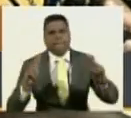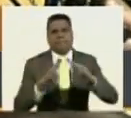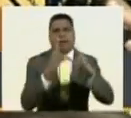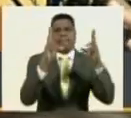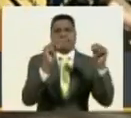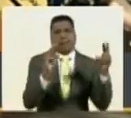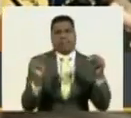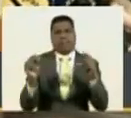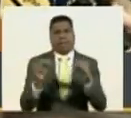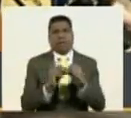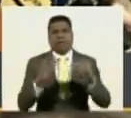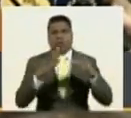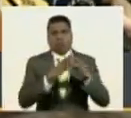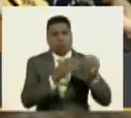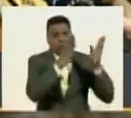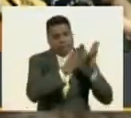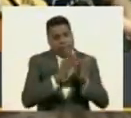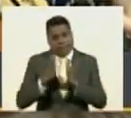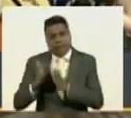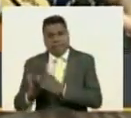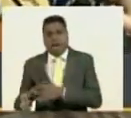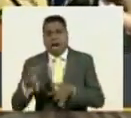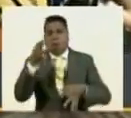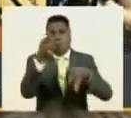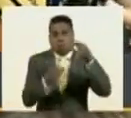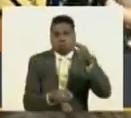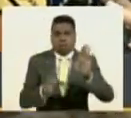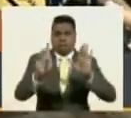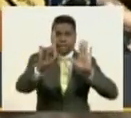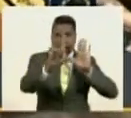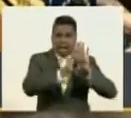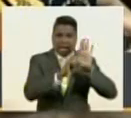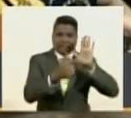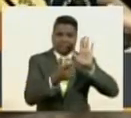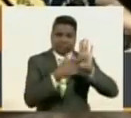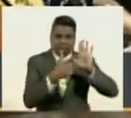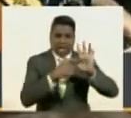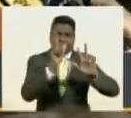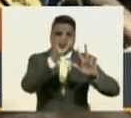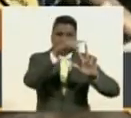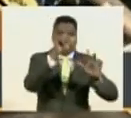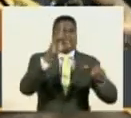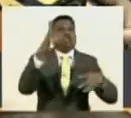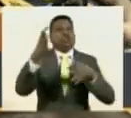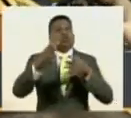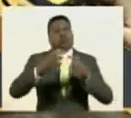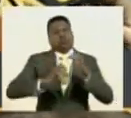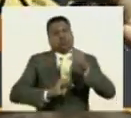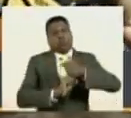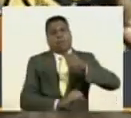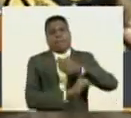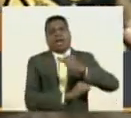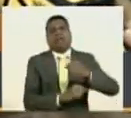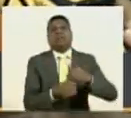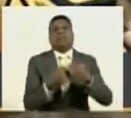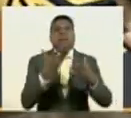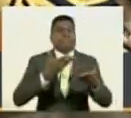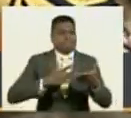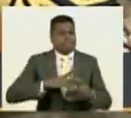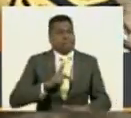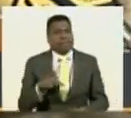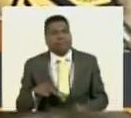sentado en el ordenamiento jurídico y constitucional unas bases sólidas que hagan posible la